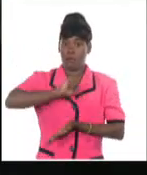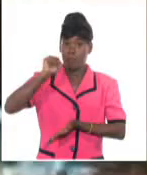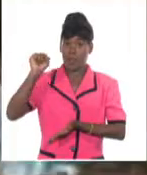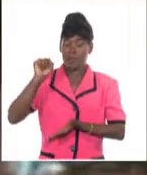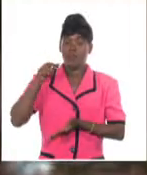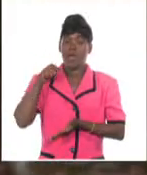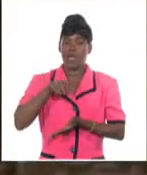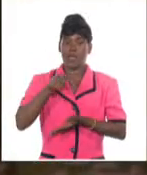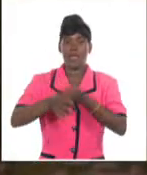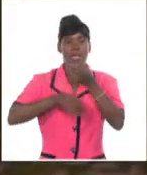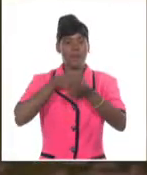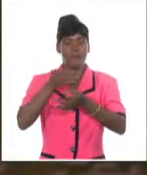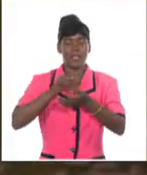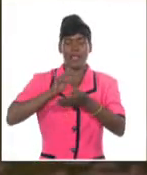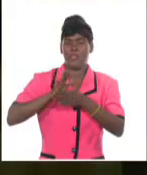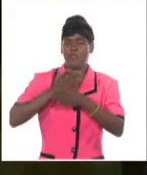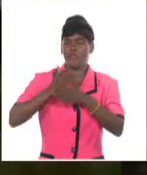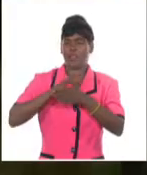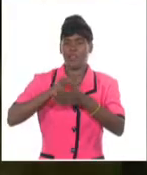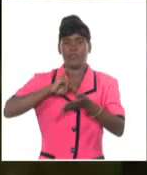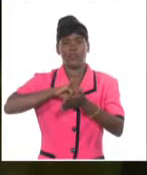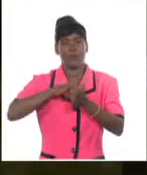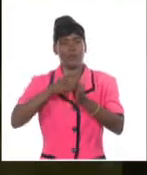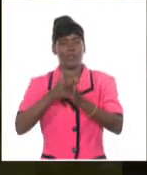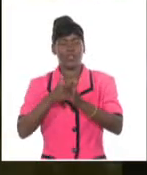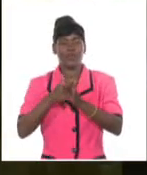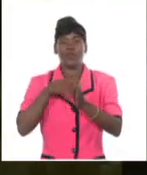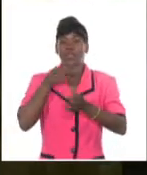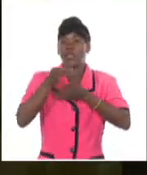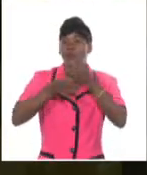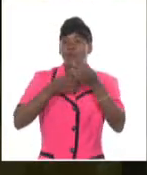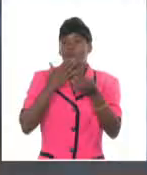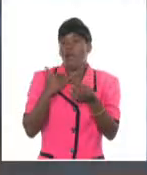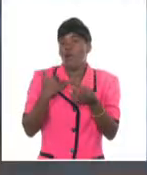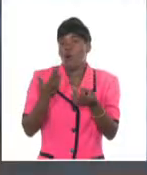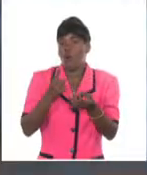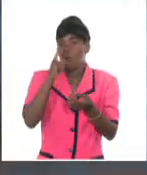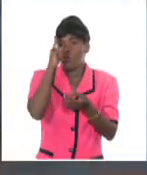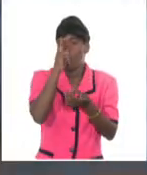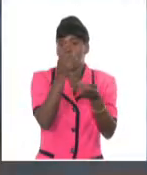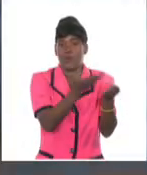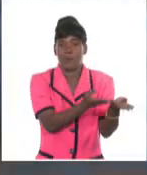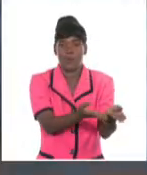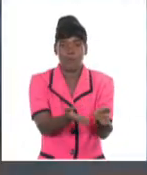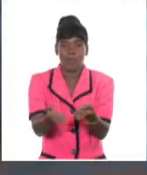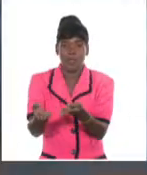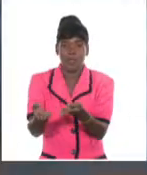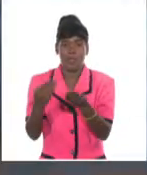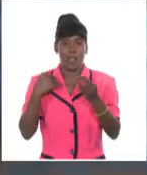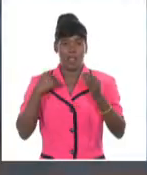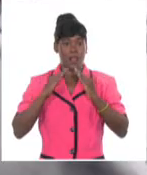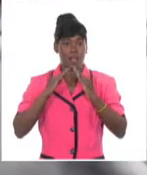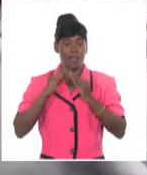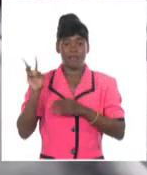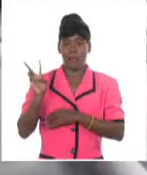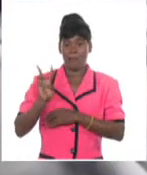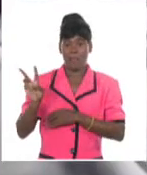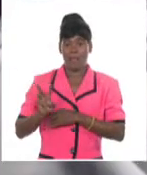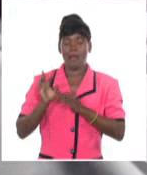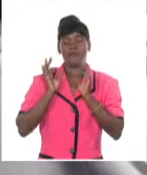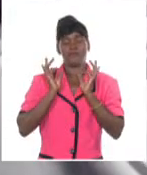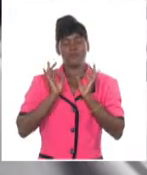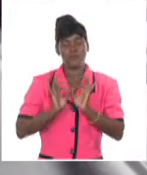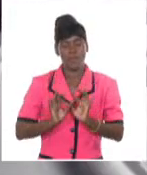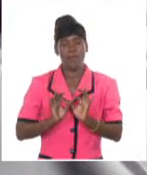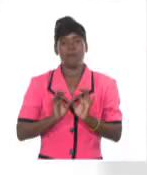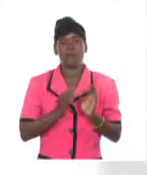inquietudes, proyectos y de cómo los domingos recibía a sus allegados a esa casa del Vedado que tanto la refugió. De su amistad